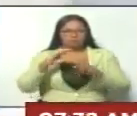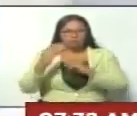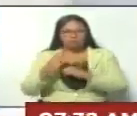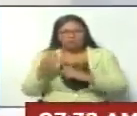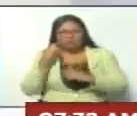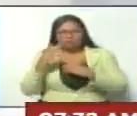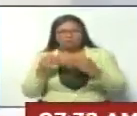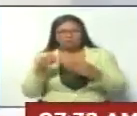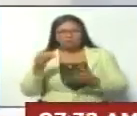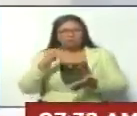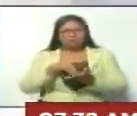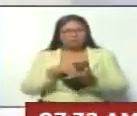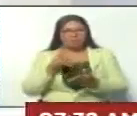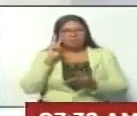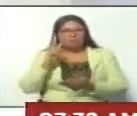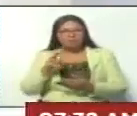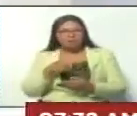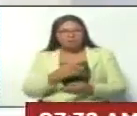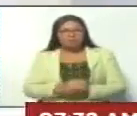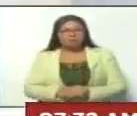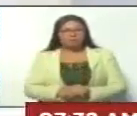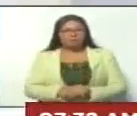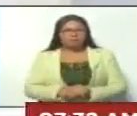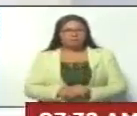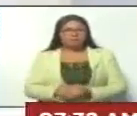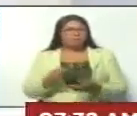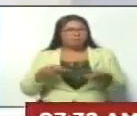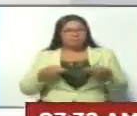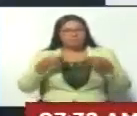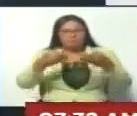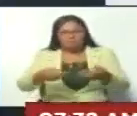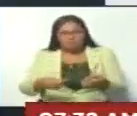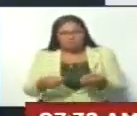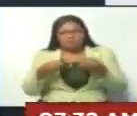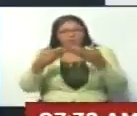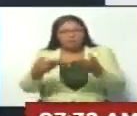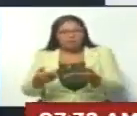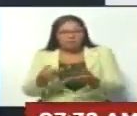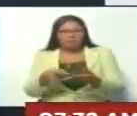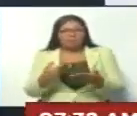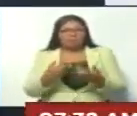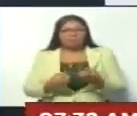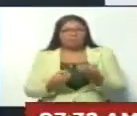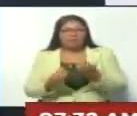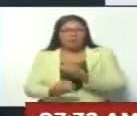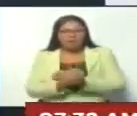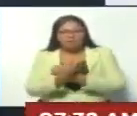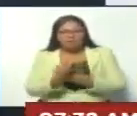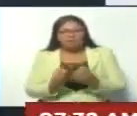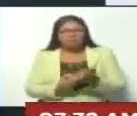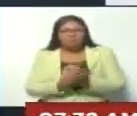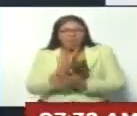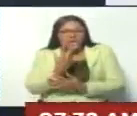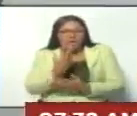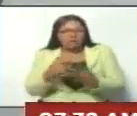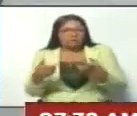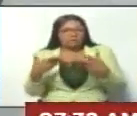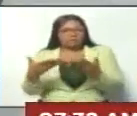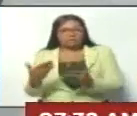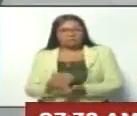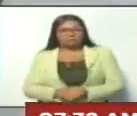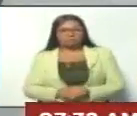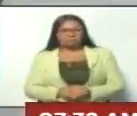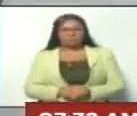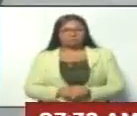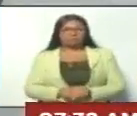sí, porque donde la pongas le van a ver, va a haber ofrenda. Sí, va a generar. Va a generar la devoción. Lo que representa. Lo que ella representa,